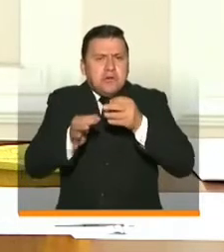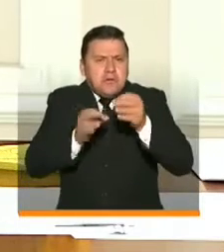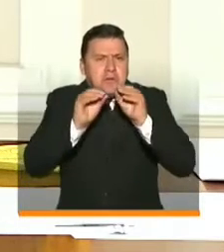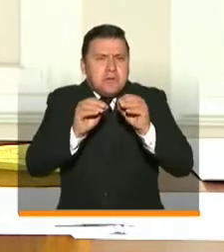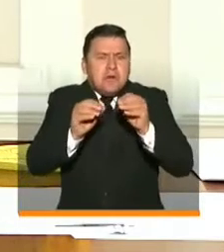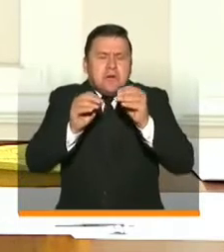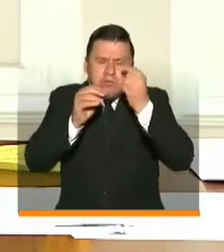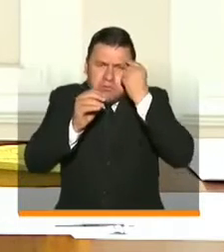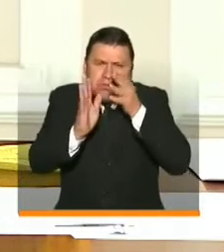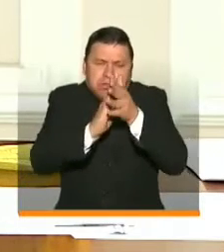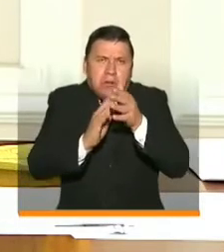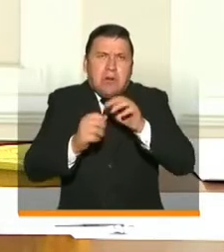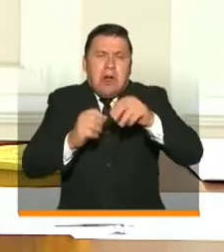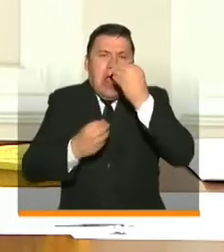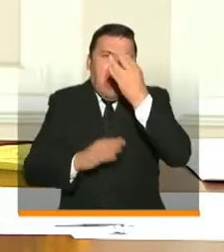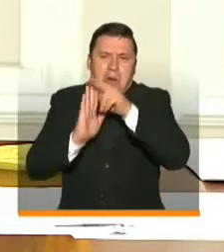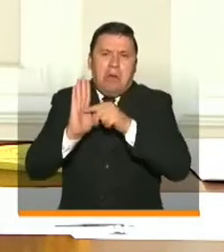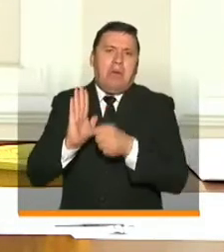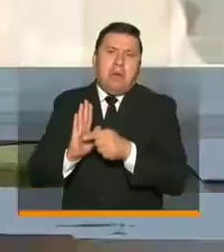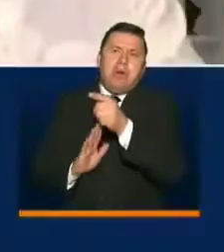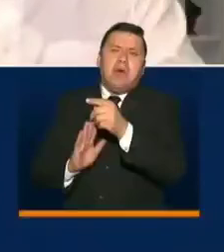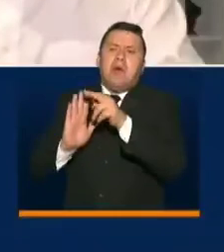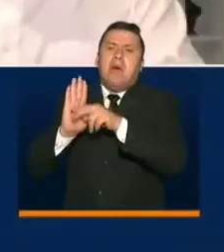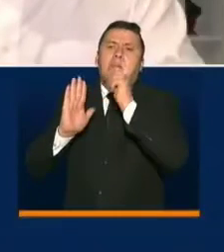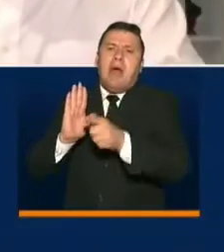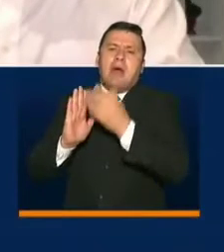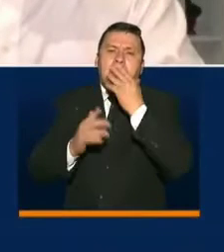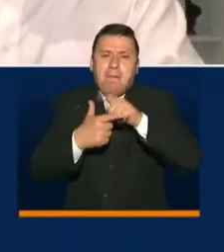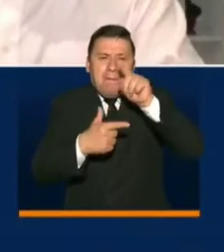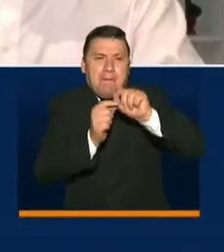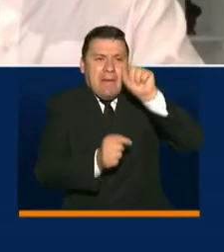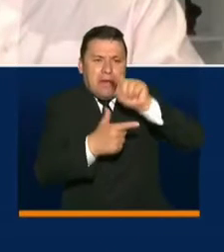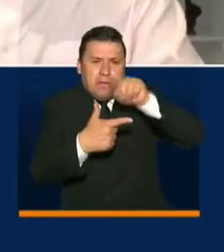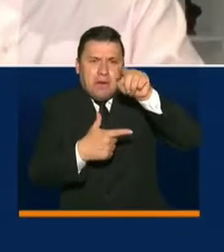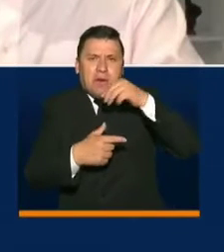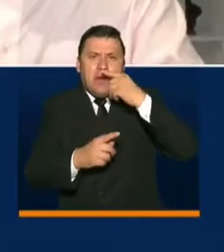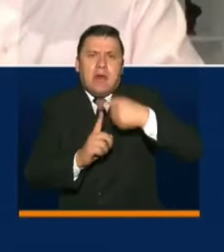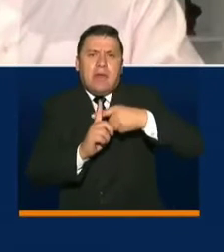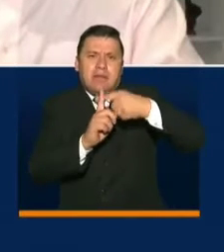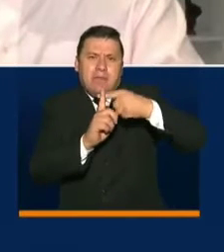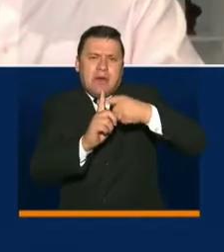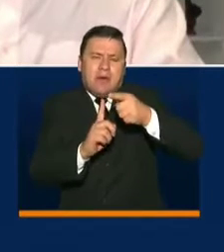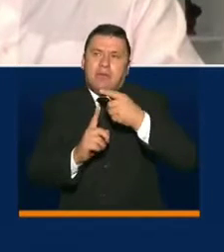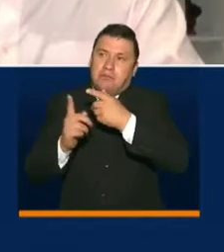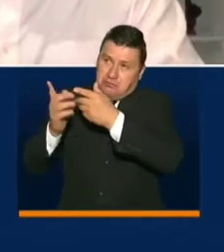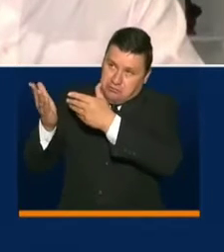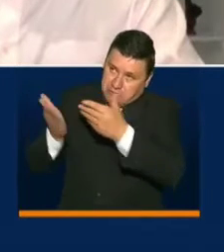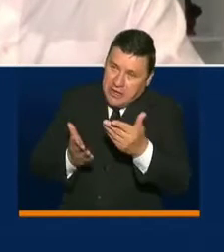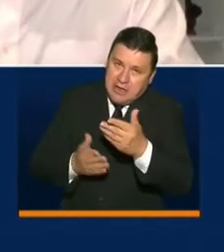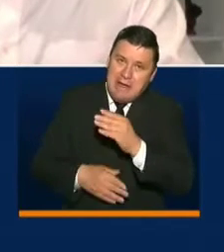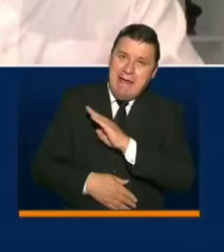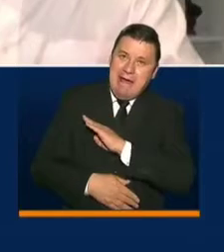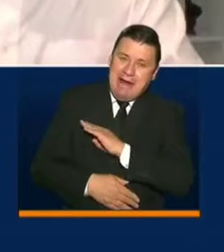ciudadana y también algunas de las políticas que ustedes han tenido para la medición generalizada de temperatura. Así que bienvenido,